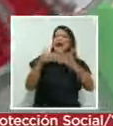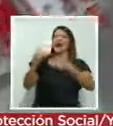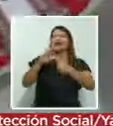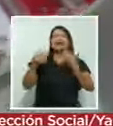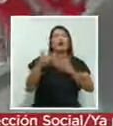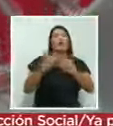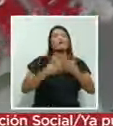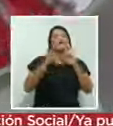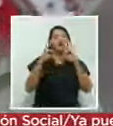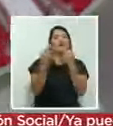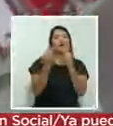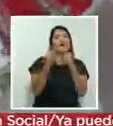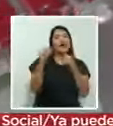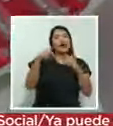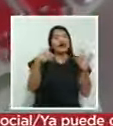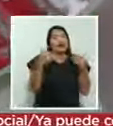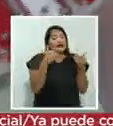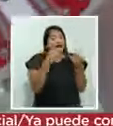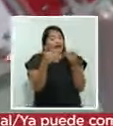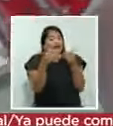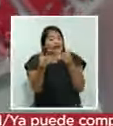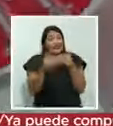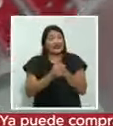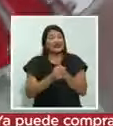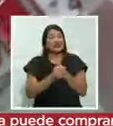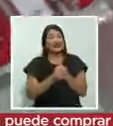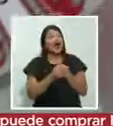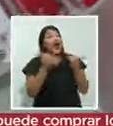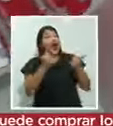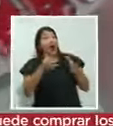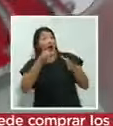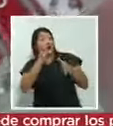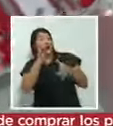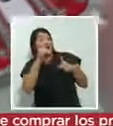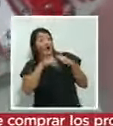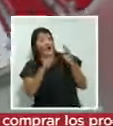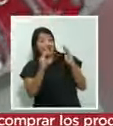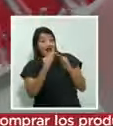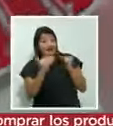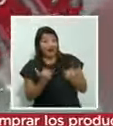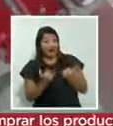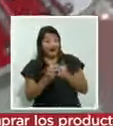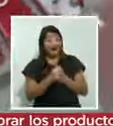En general, casi toda la familia mía está por acá. Ay, cerquita, Están tomando café ahí en la casa, ¿no?